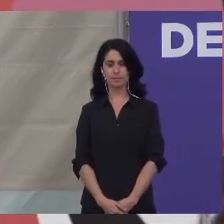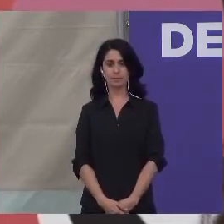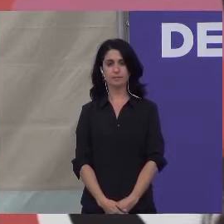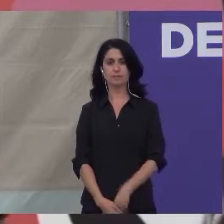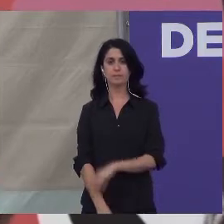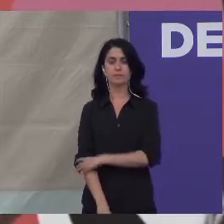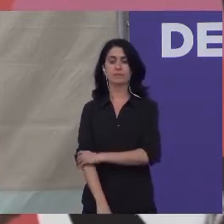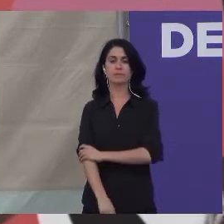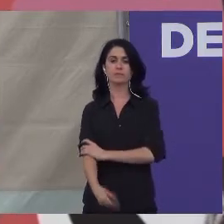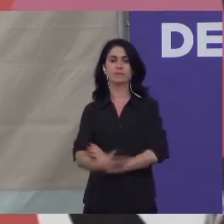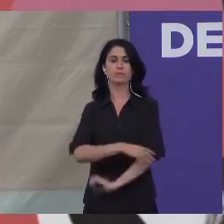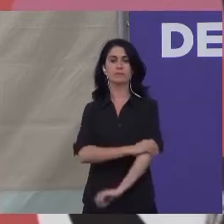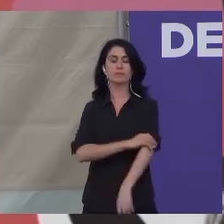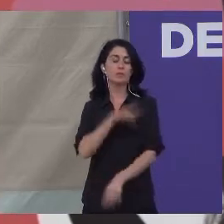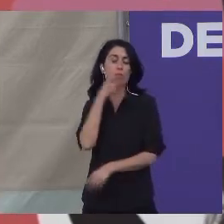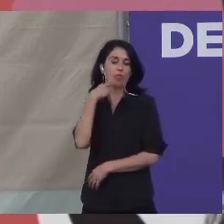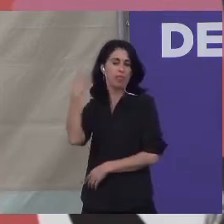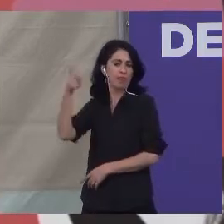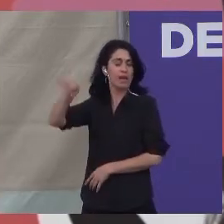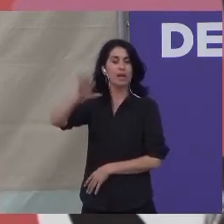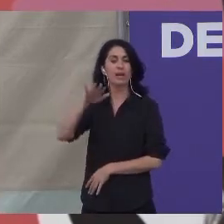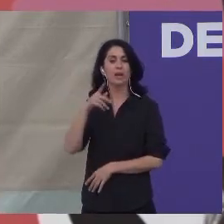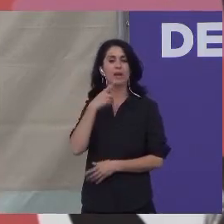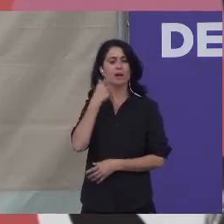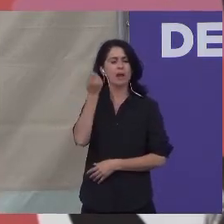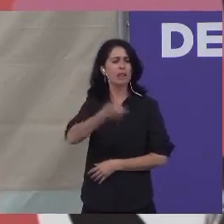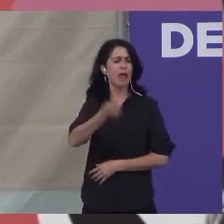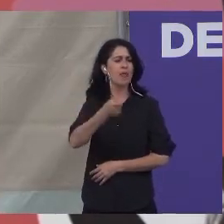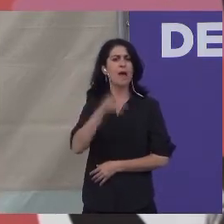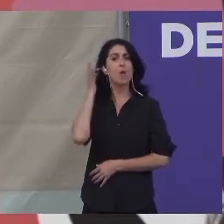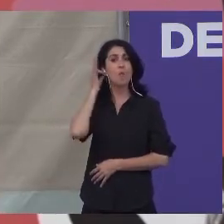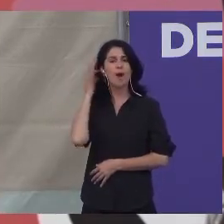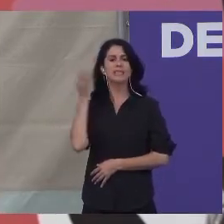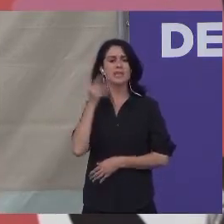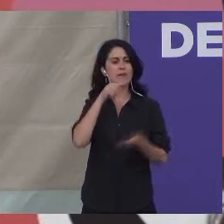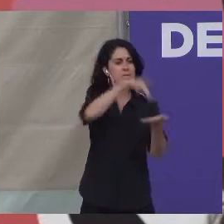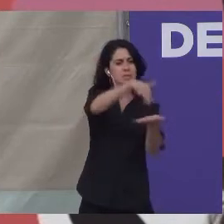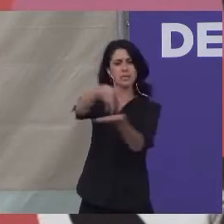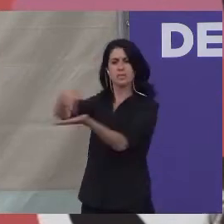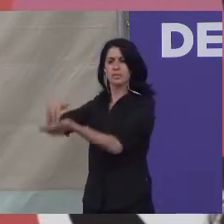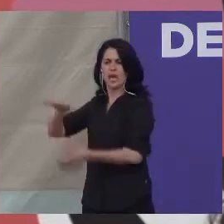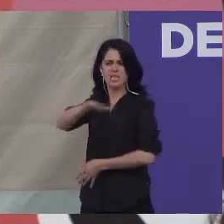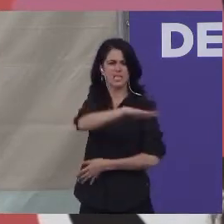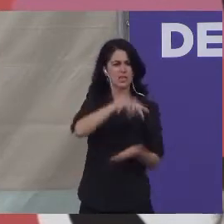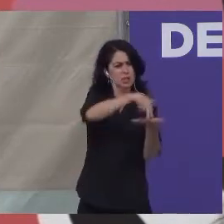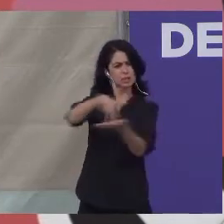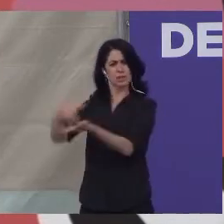Porque dicen que muchas veces las mujeres tienen que estar en muchos sitios y tenemos que estar porque queremos estar y porque podemos